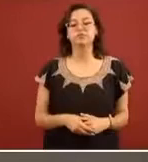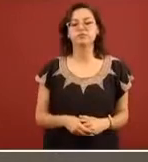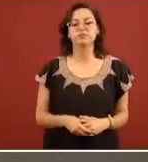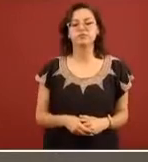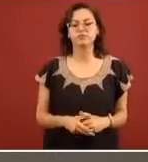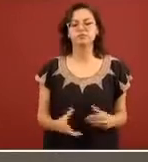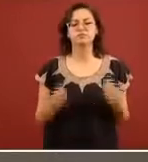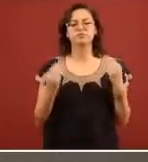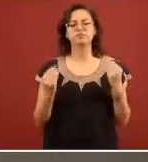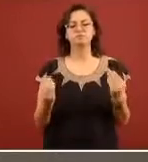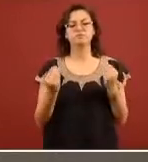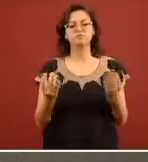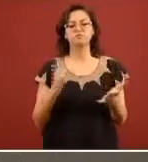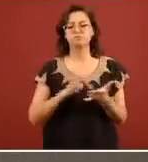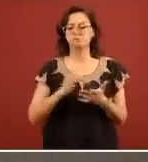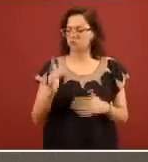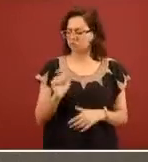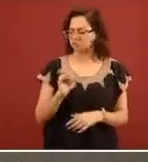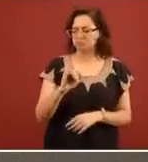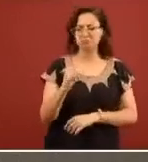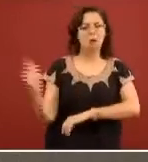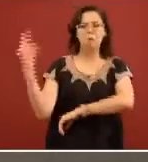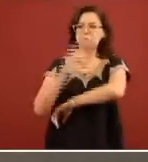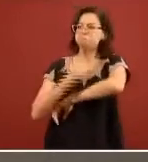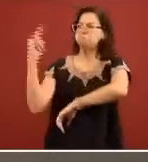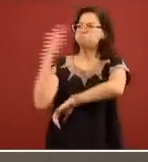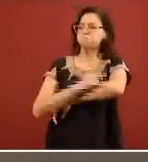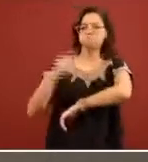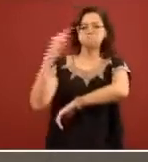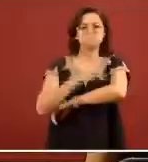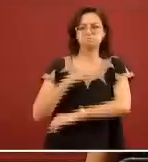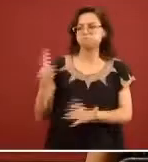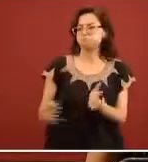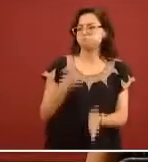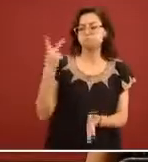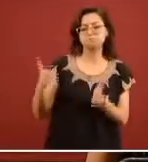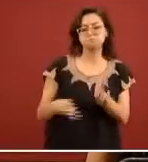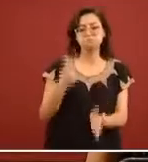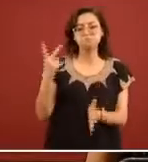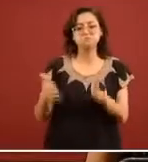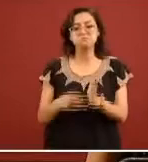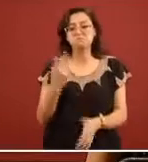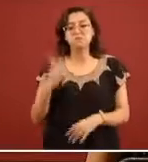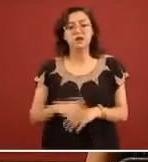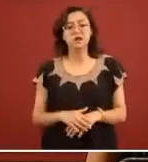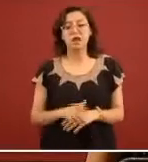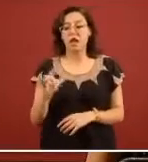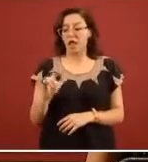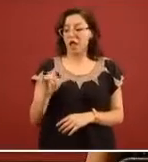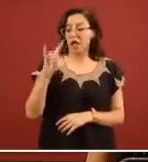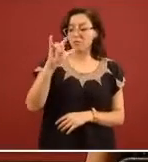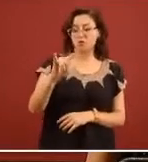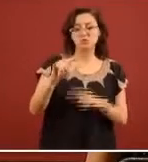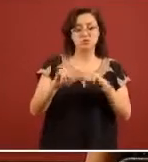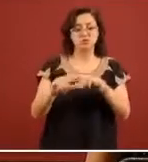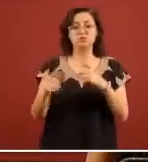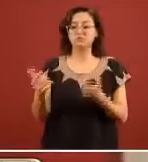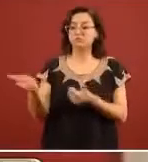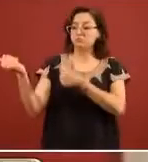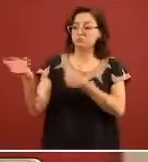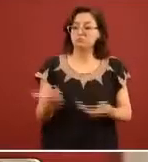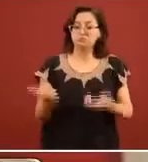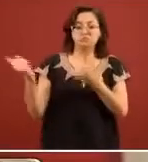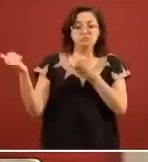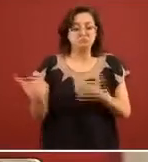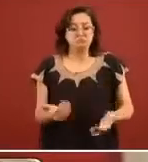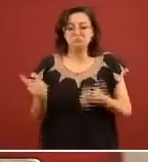gracias. Por supuesto, todos los vuelos que sean necesarios. El avión, la aeronave es el medio, pero no es el fin. Todos